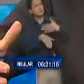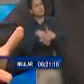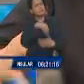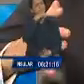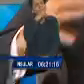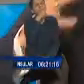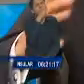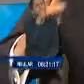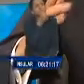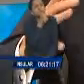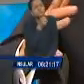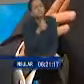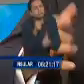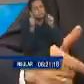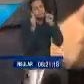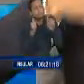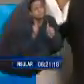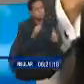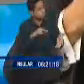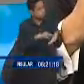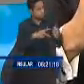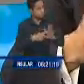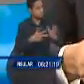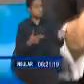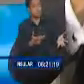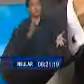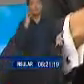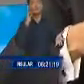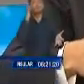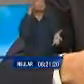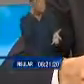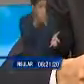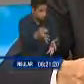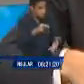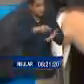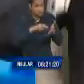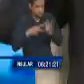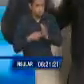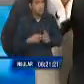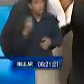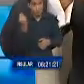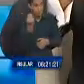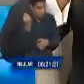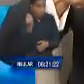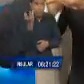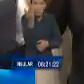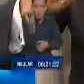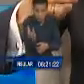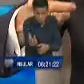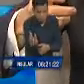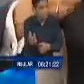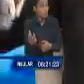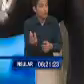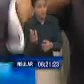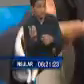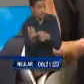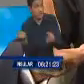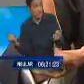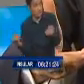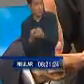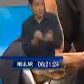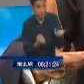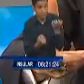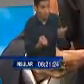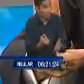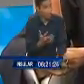Es decir, ¿qué quiero decir con esto? Que a futuro va a haber menos jóvenes que vayan a aportar para sostener más jubilados.